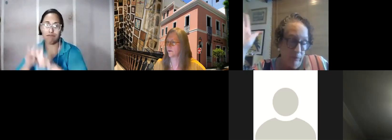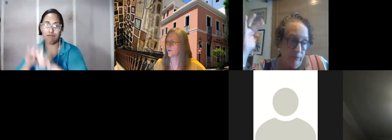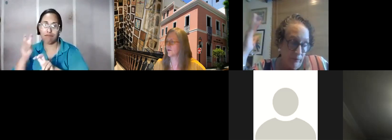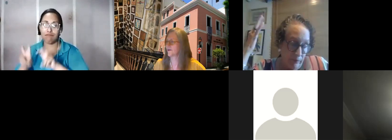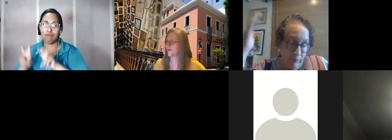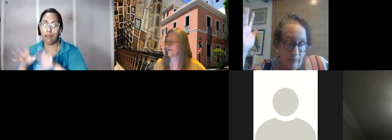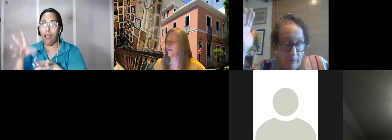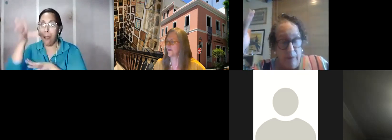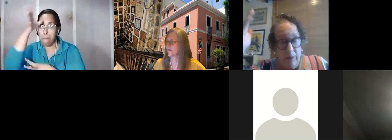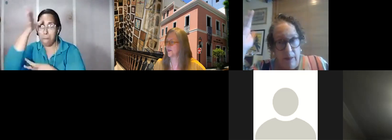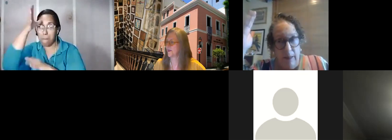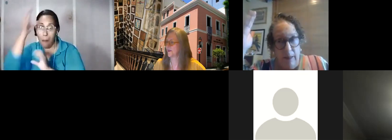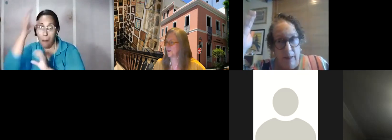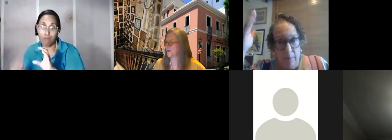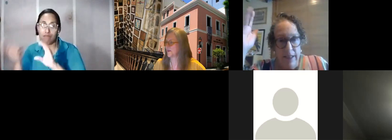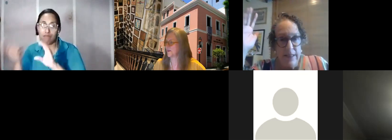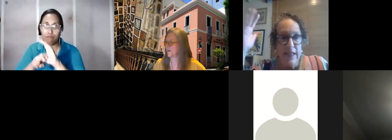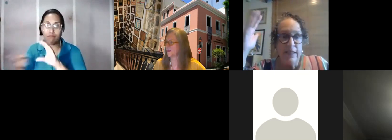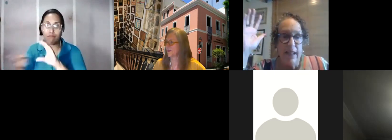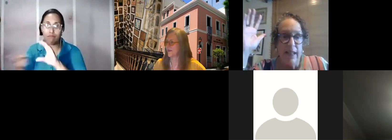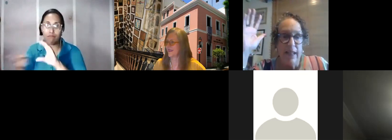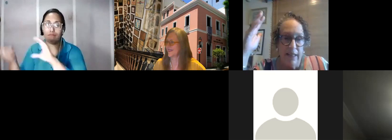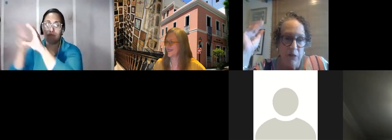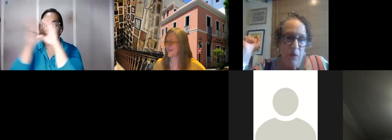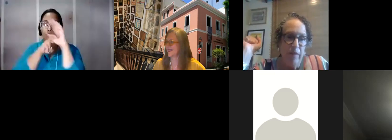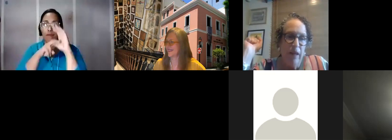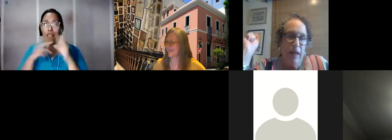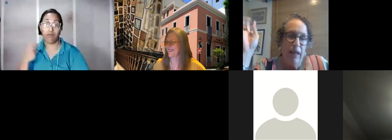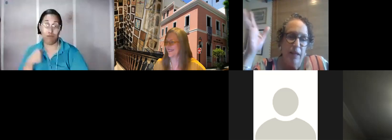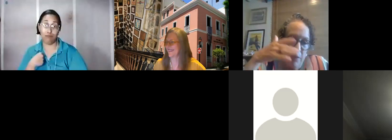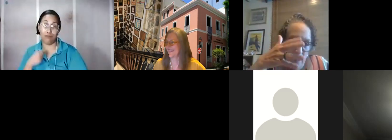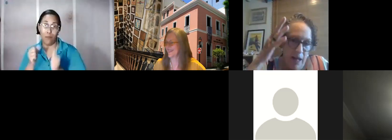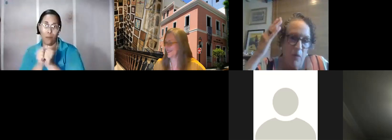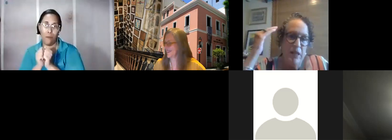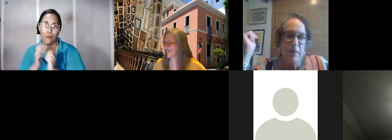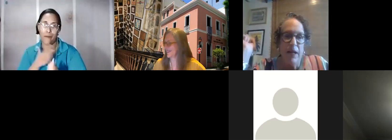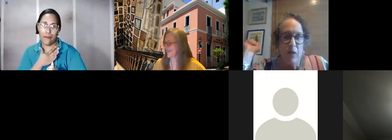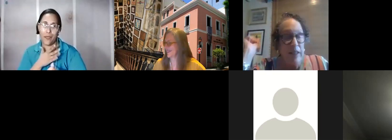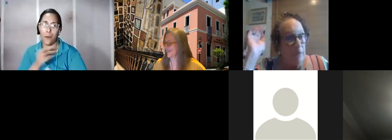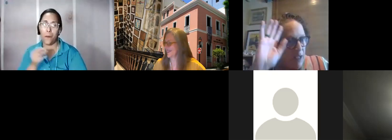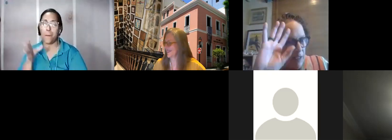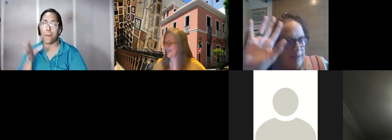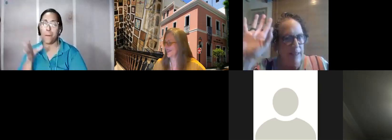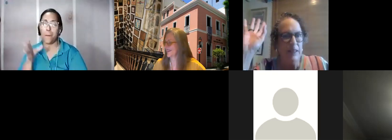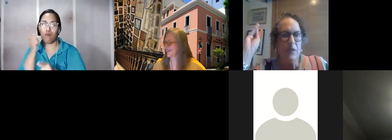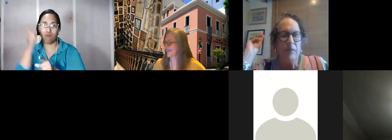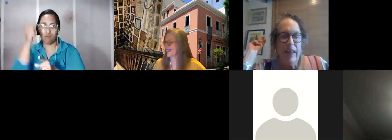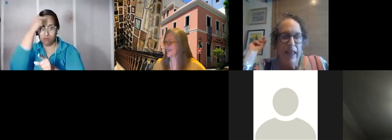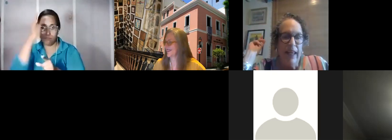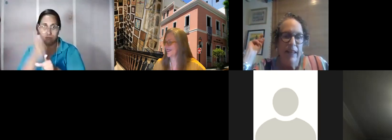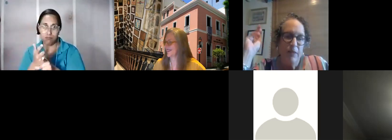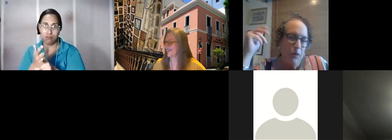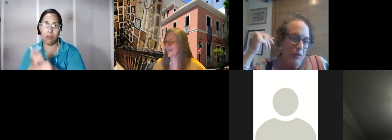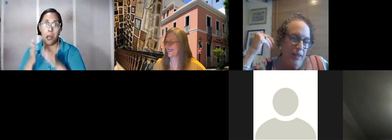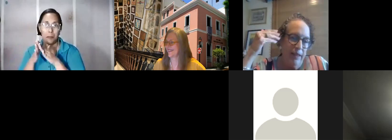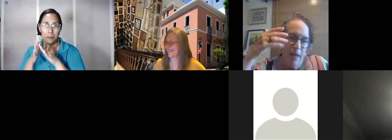con la más inquieta, que era yo, y mi mamá con mis hermanos, que eran más serenos,